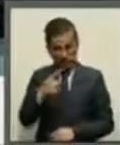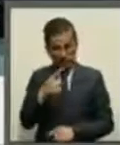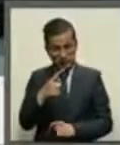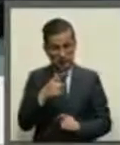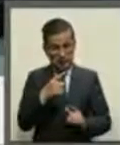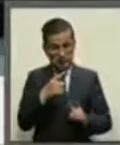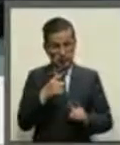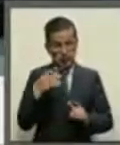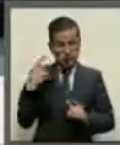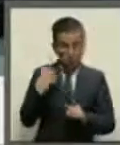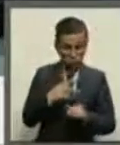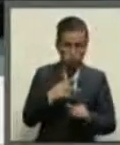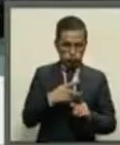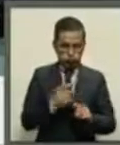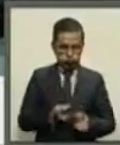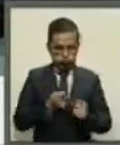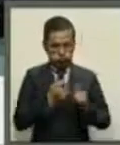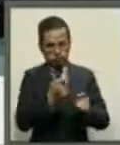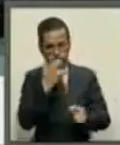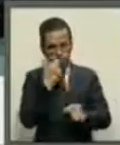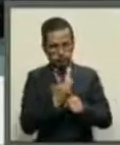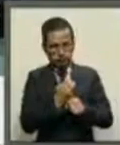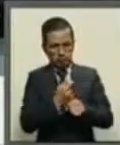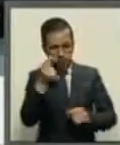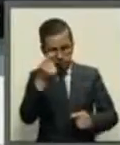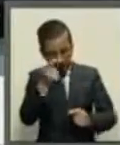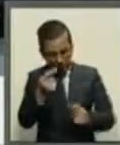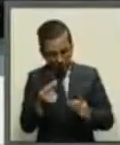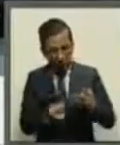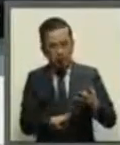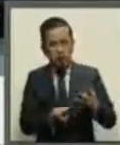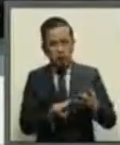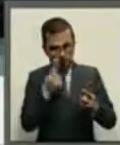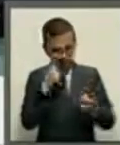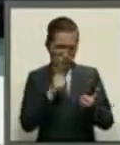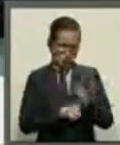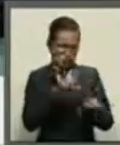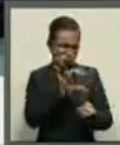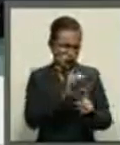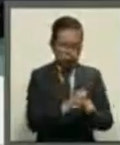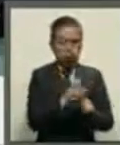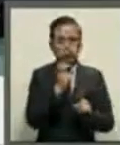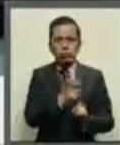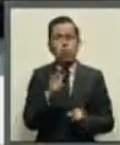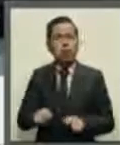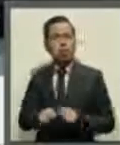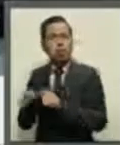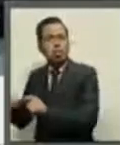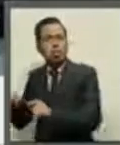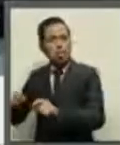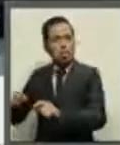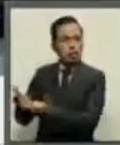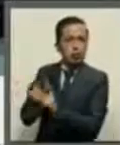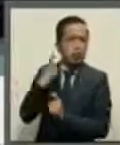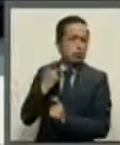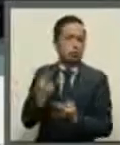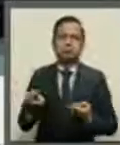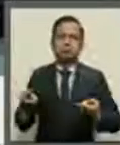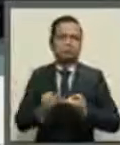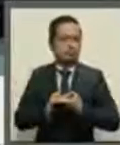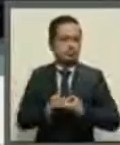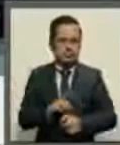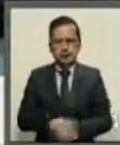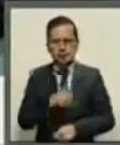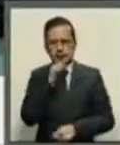naturaleza jurídica de las facultades y alcances de un comisionado y encargado de velar por el derecho de acceso